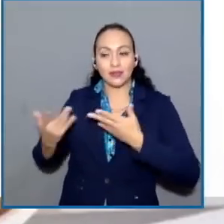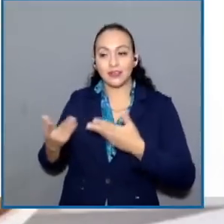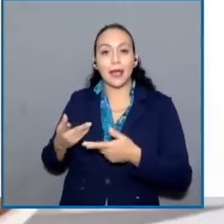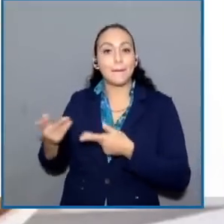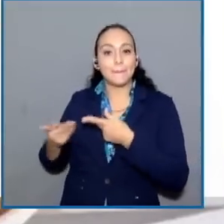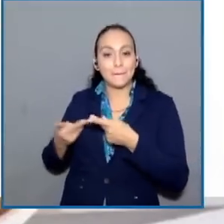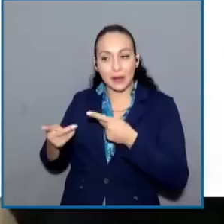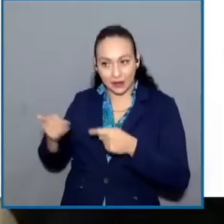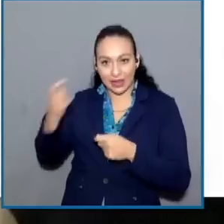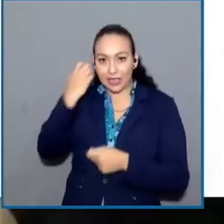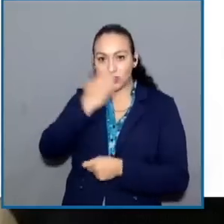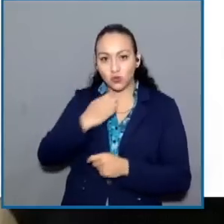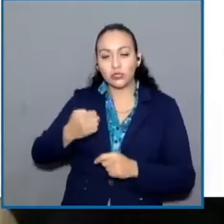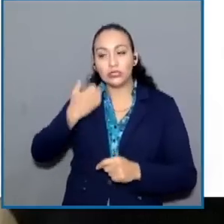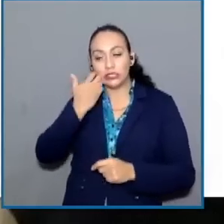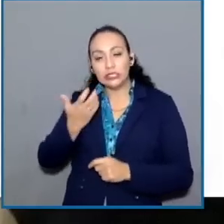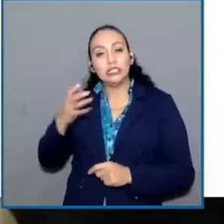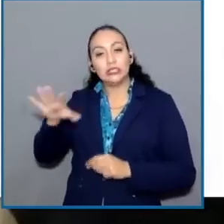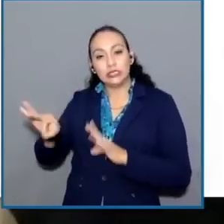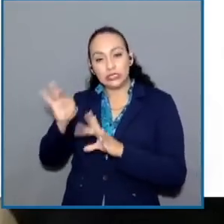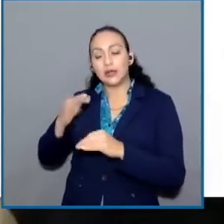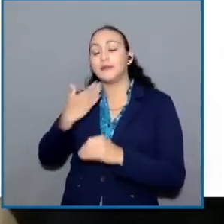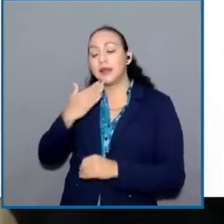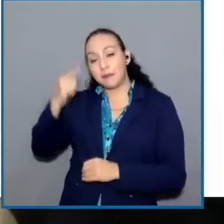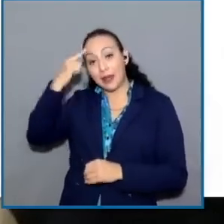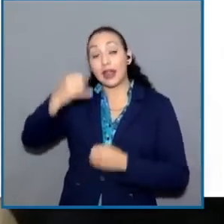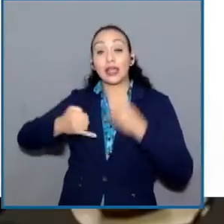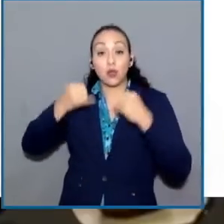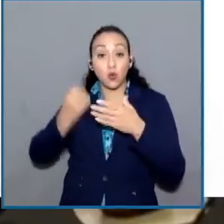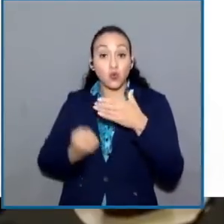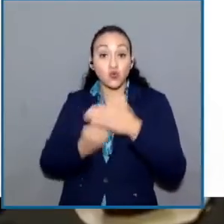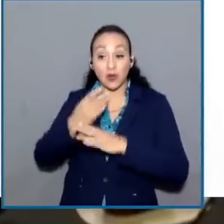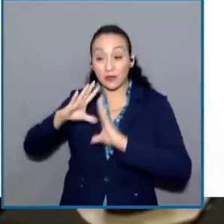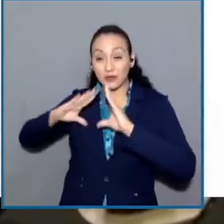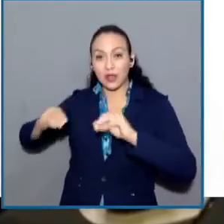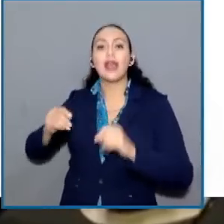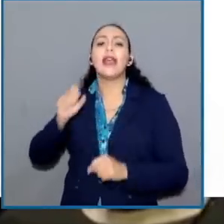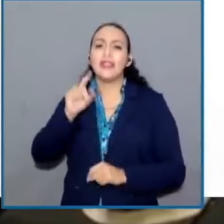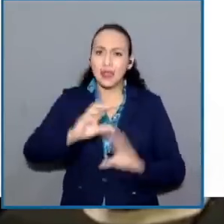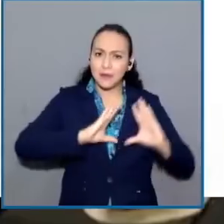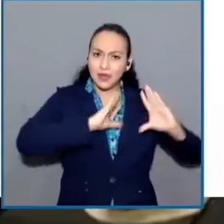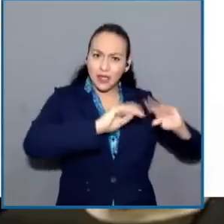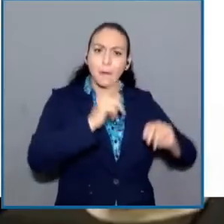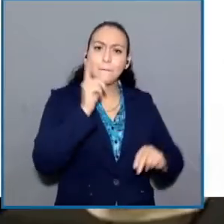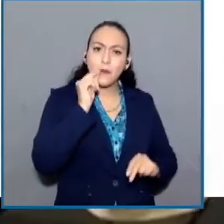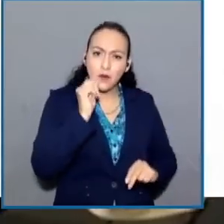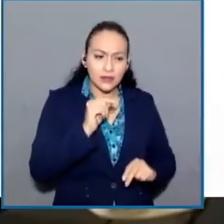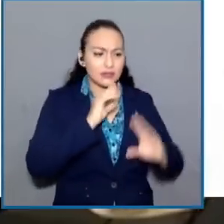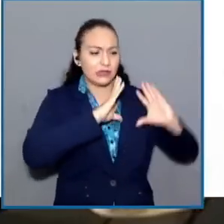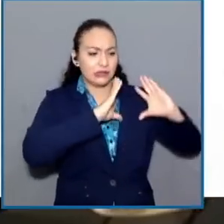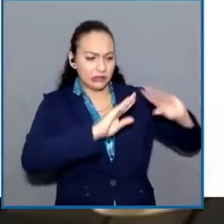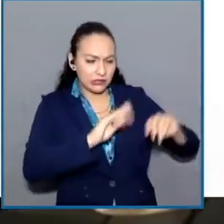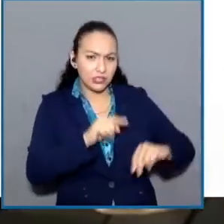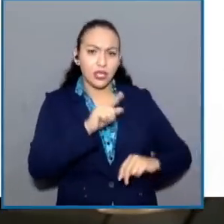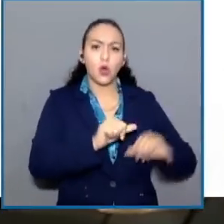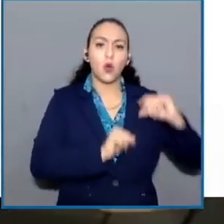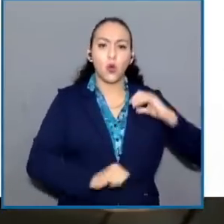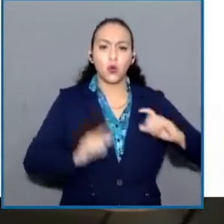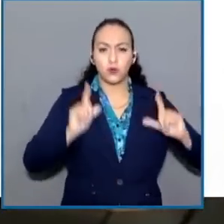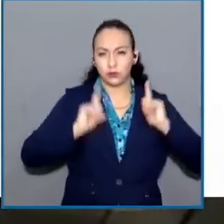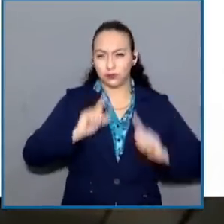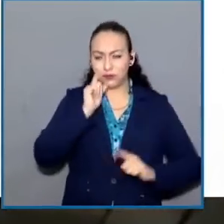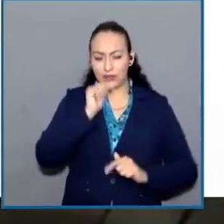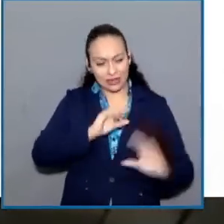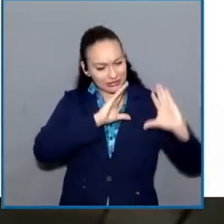Judicial para que también capacite a integrantes de fiscalías y cuerpos policíacos, mientras que la Ley de Responsabilidades